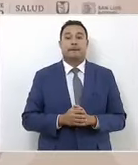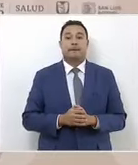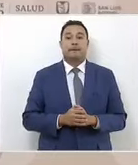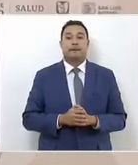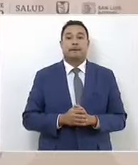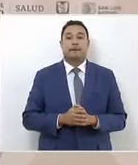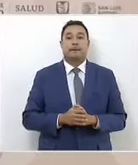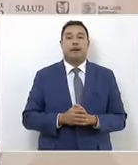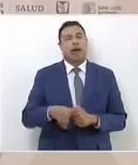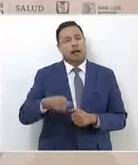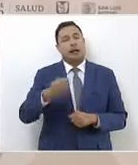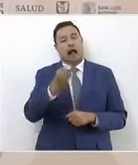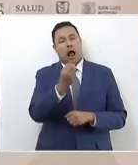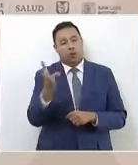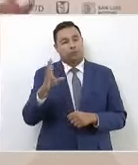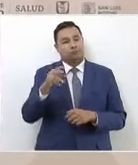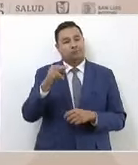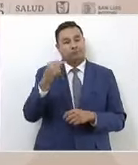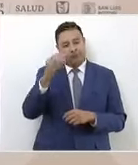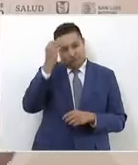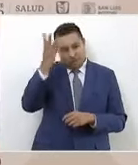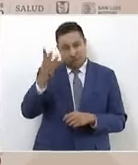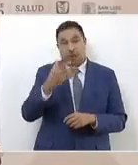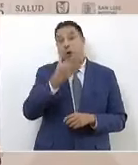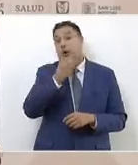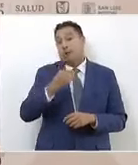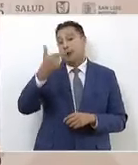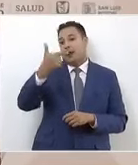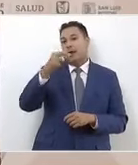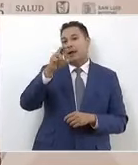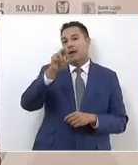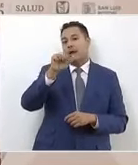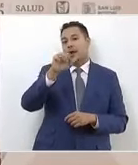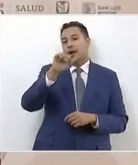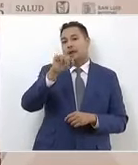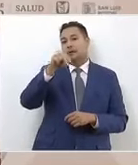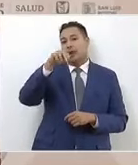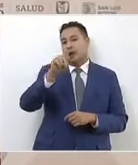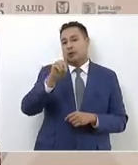se me olvidan algunos, pero Graciano Sánchez,